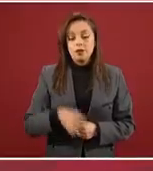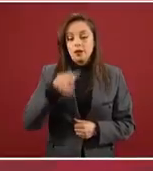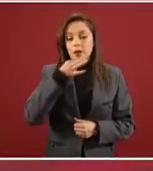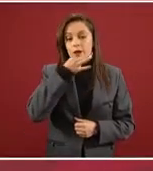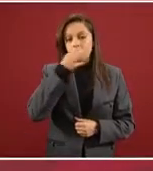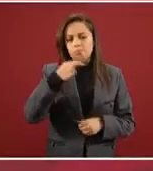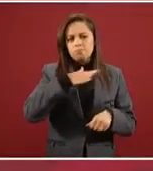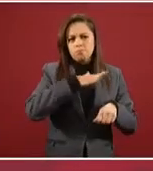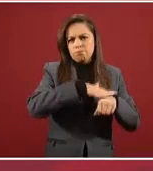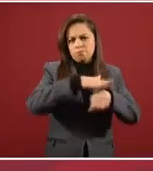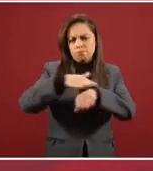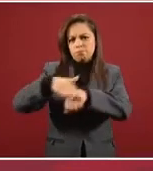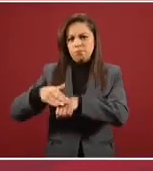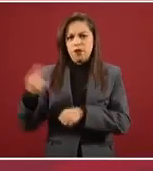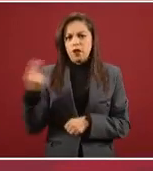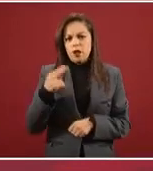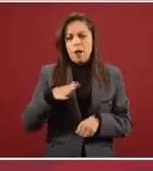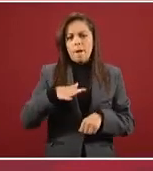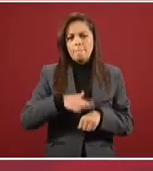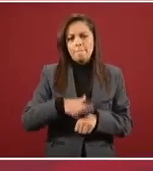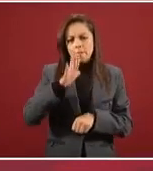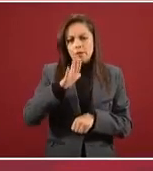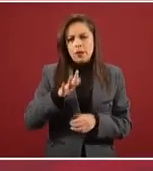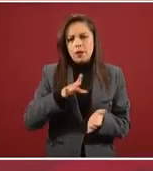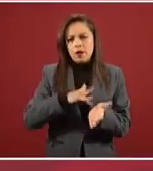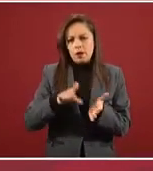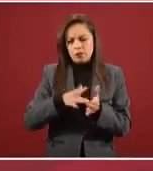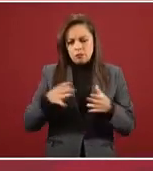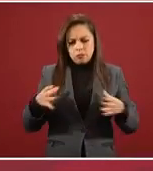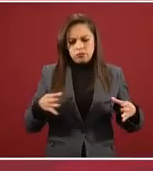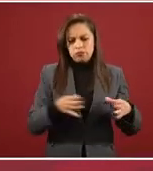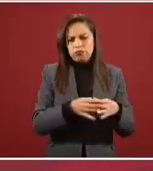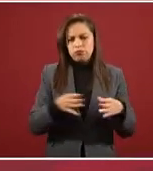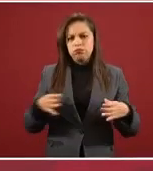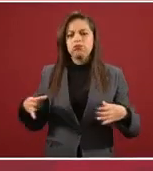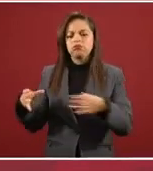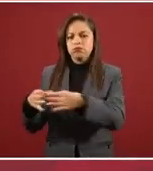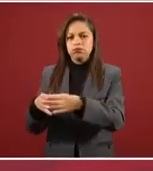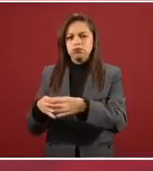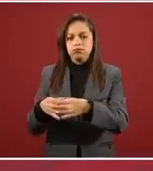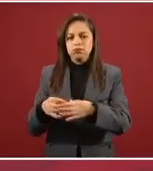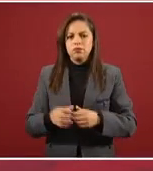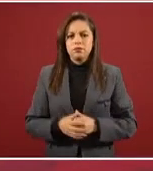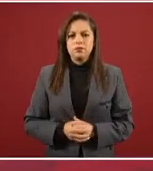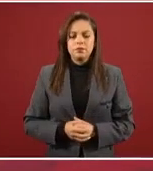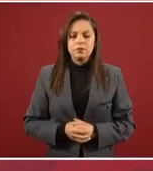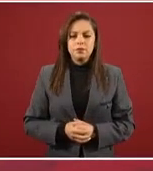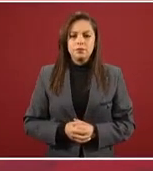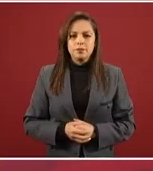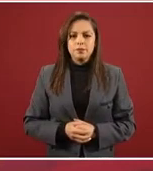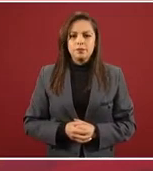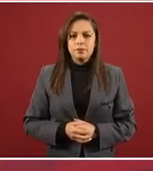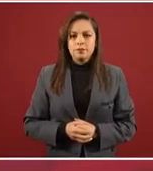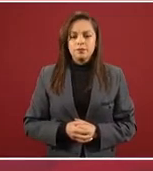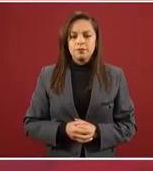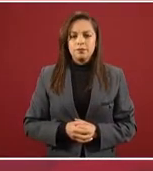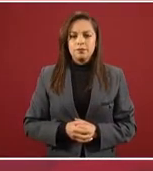solidaridad, más que la cuestión coercitiva